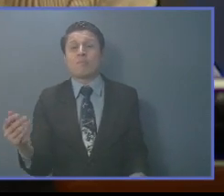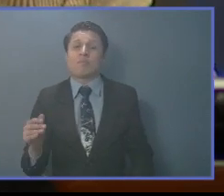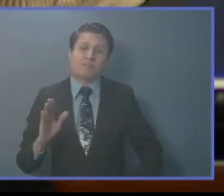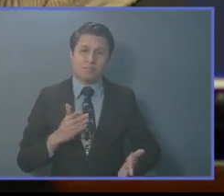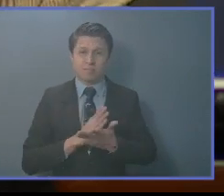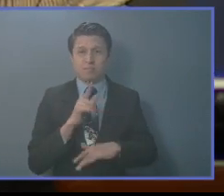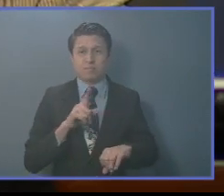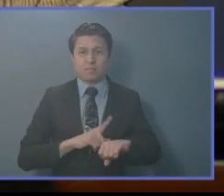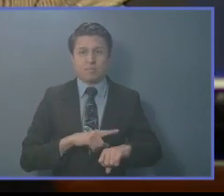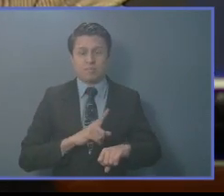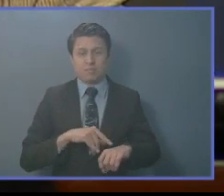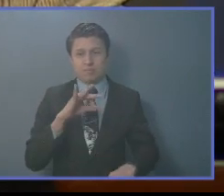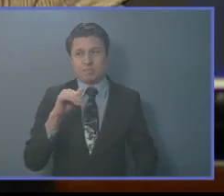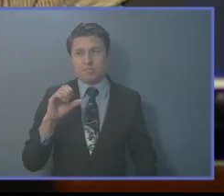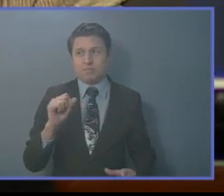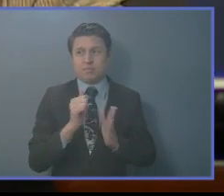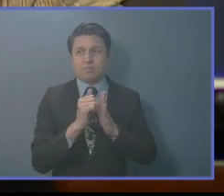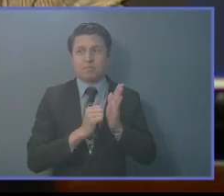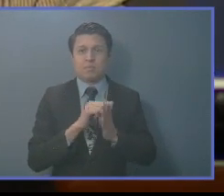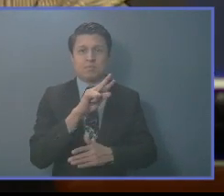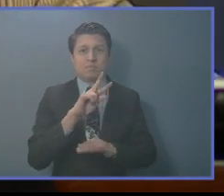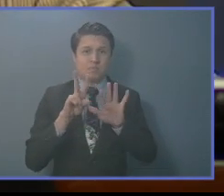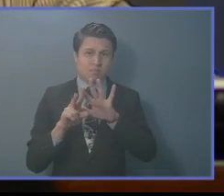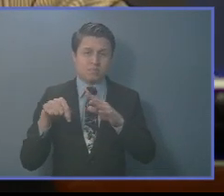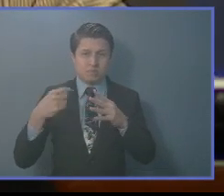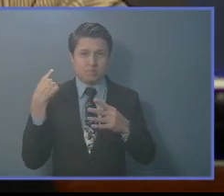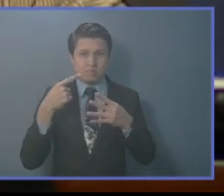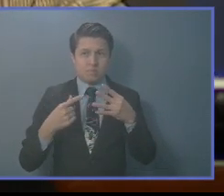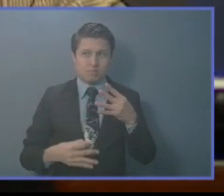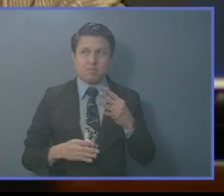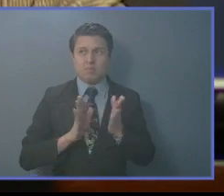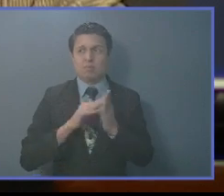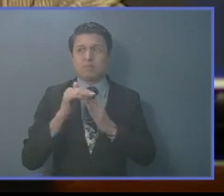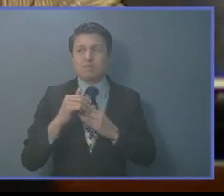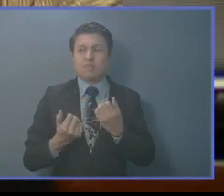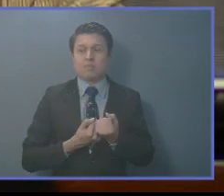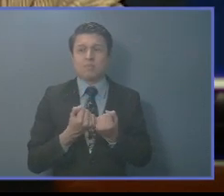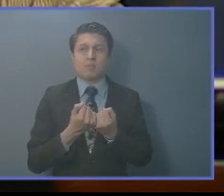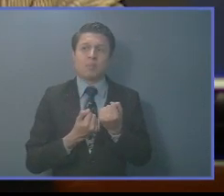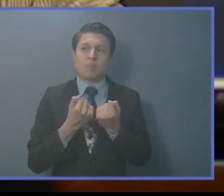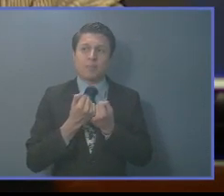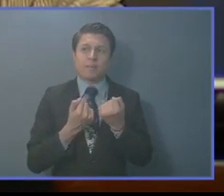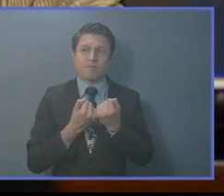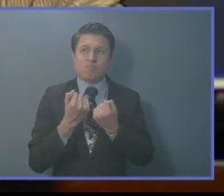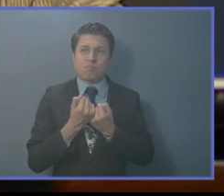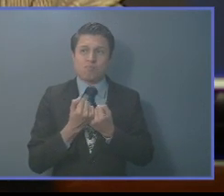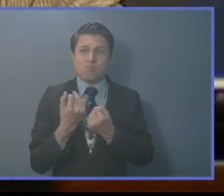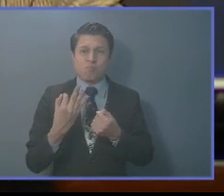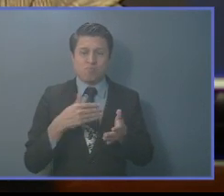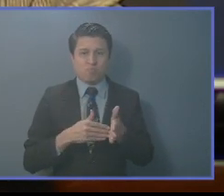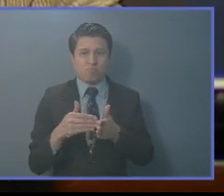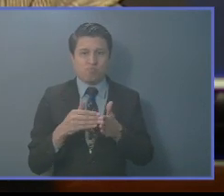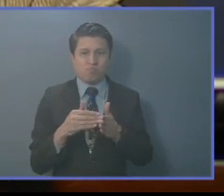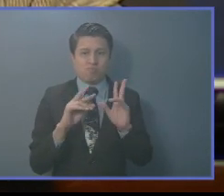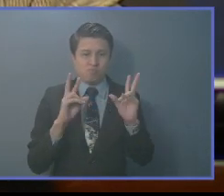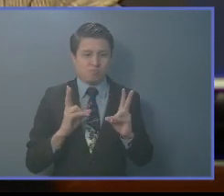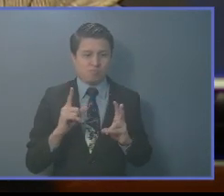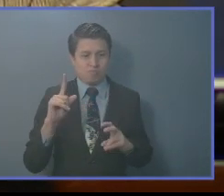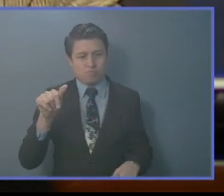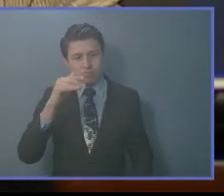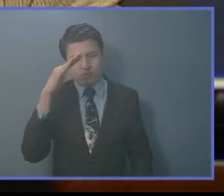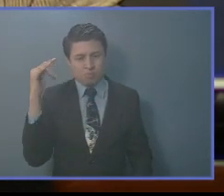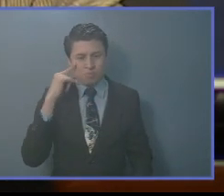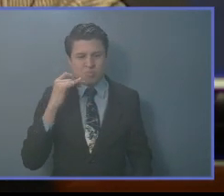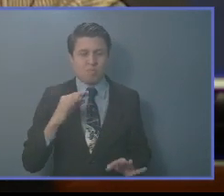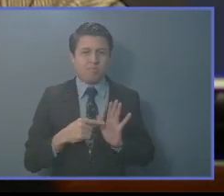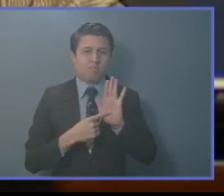duren la fase relacionada en el artículo 27 de esta ley, los programas de gestión de prevención de riesgos ocupacionales deberán ampliarse para incluir los elementos extraordinarios